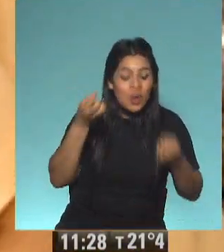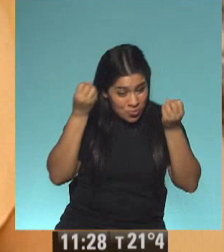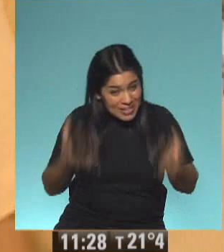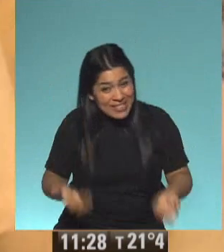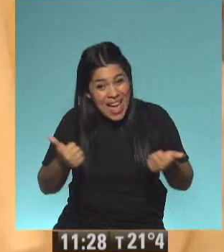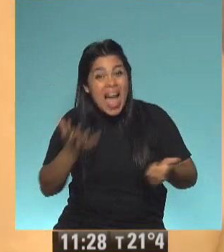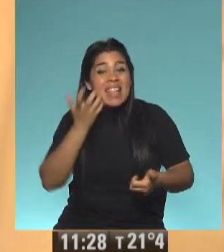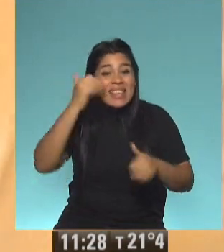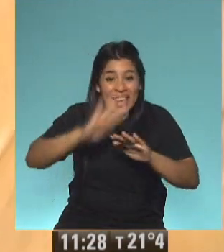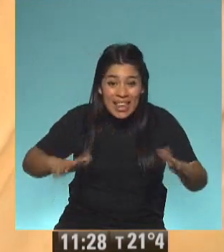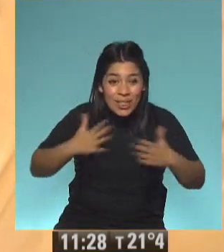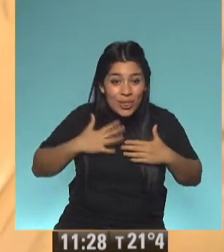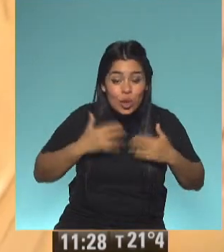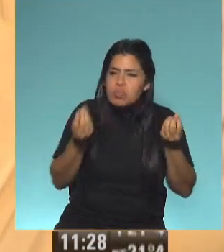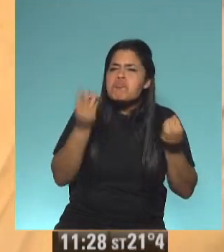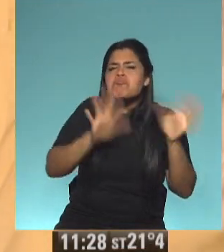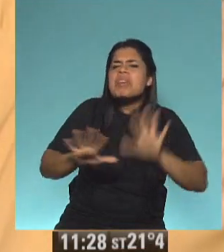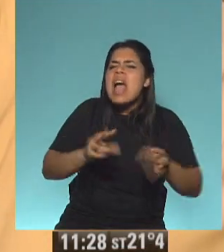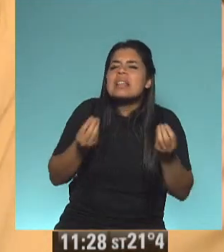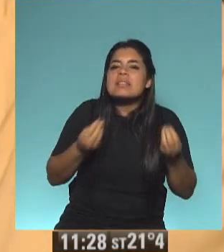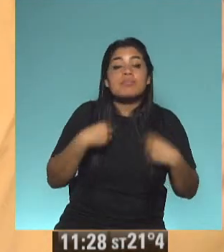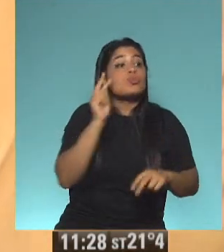¿Qué estaban haciendo? Mirando la lluvia.